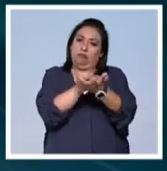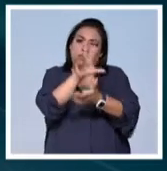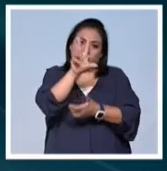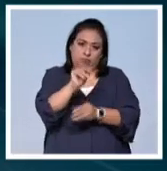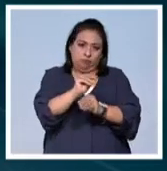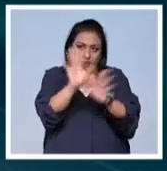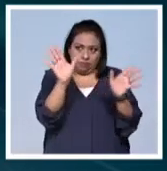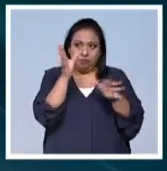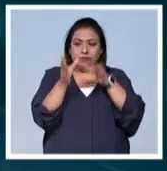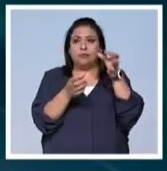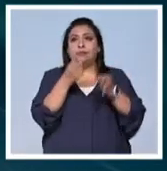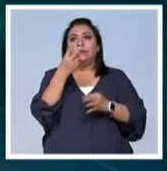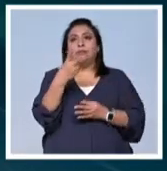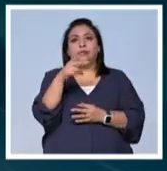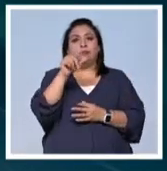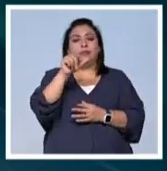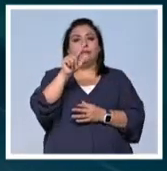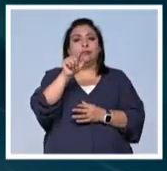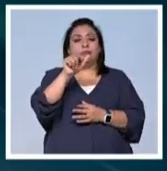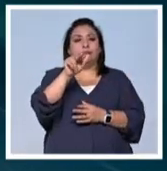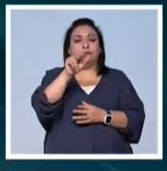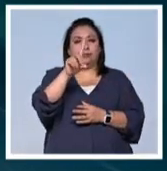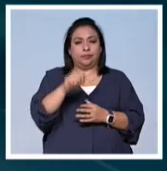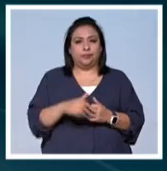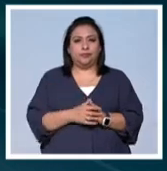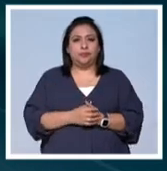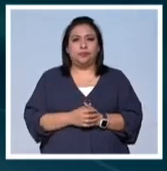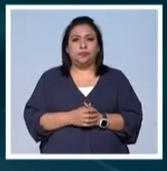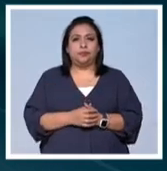Noticias 22 Alberto Aranda